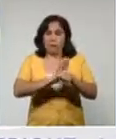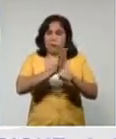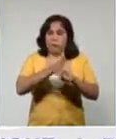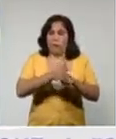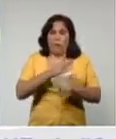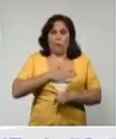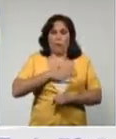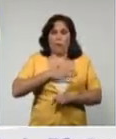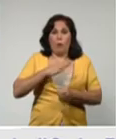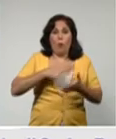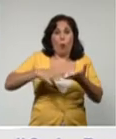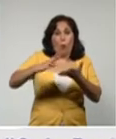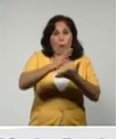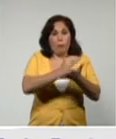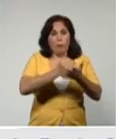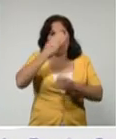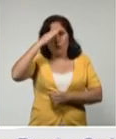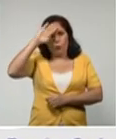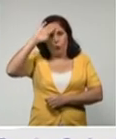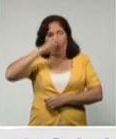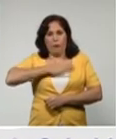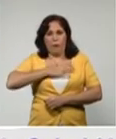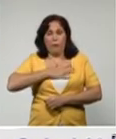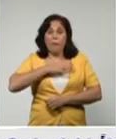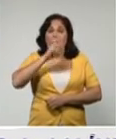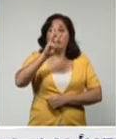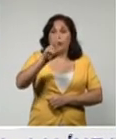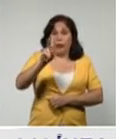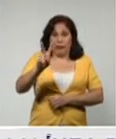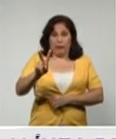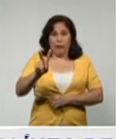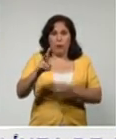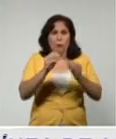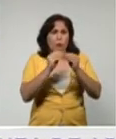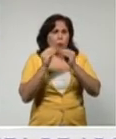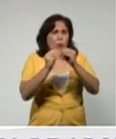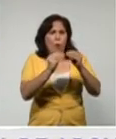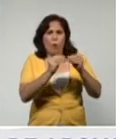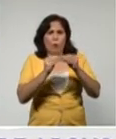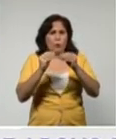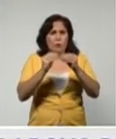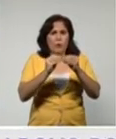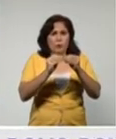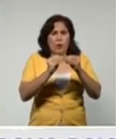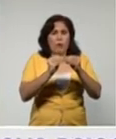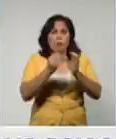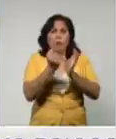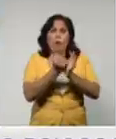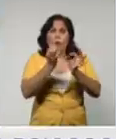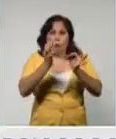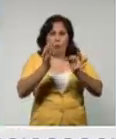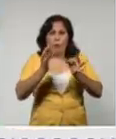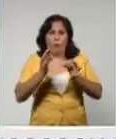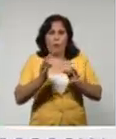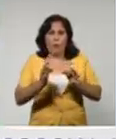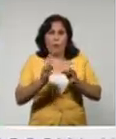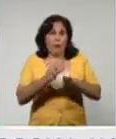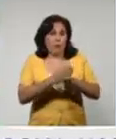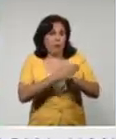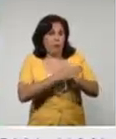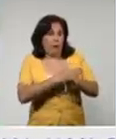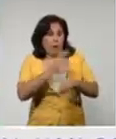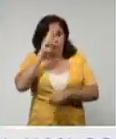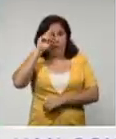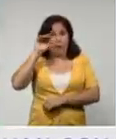cubanos todos, 32 son contactos de casos confirmados previamente.